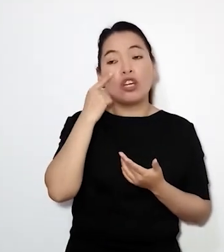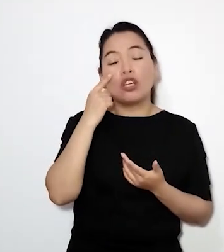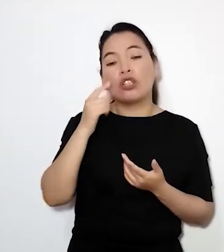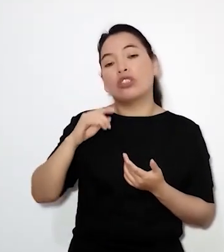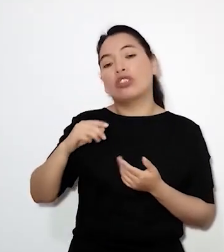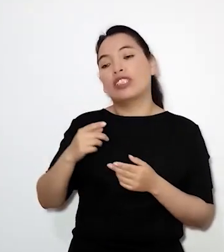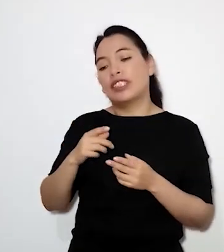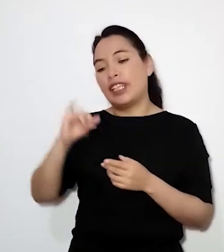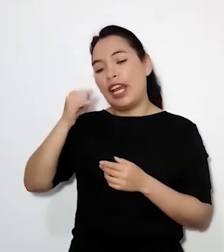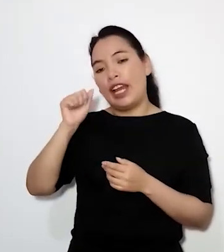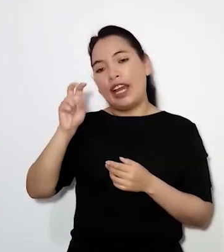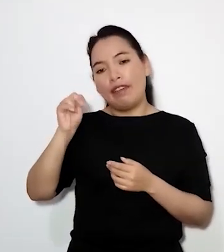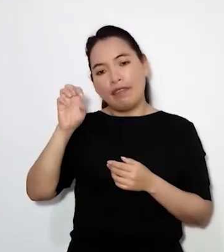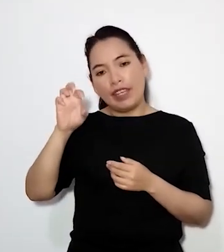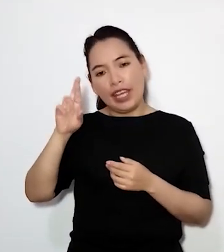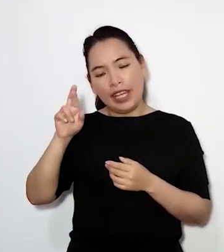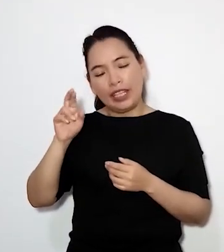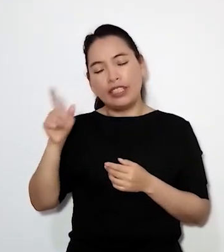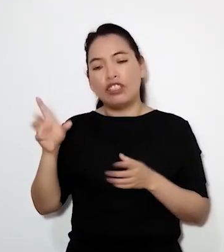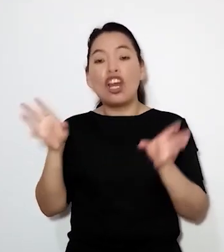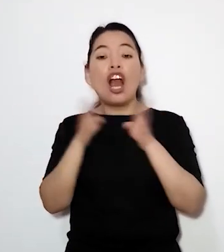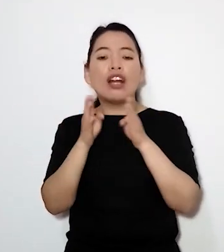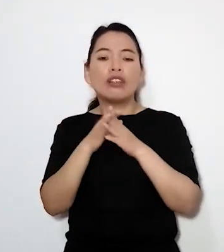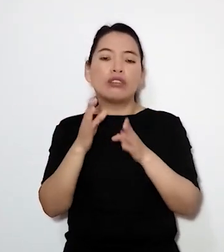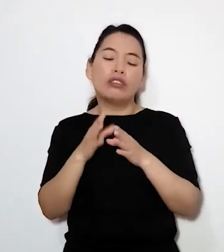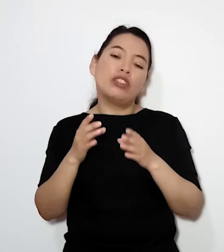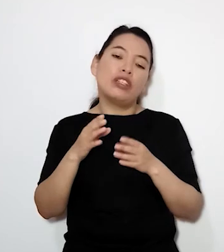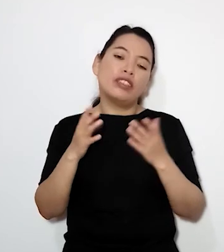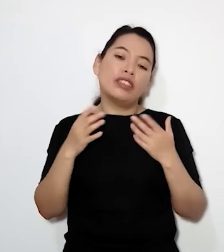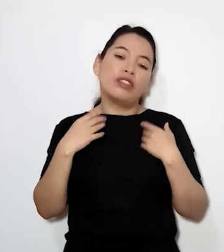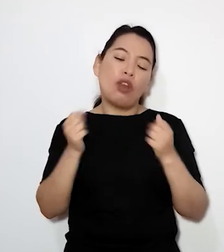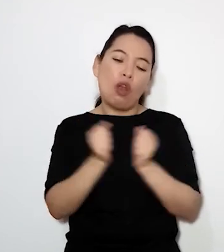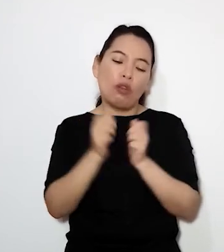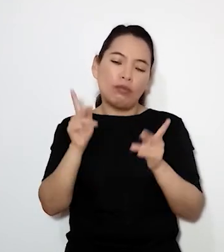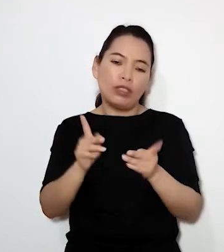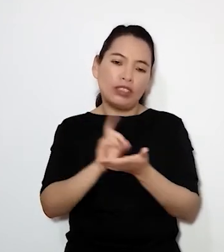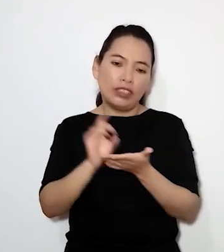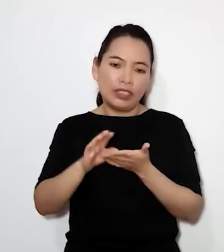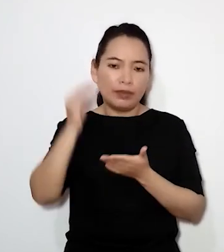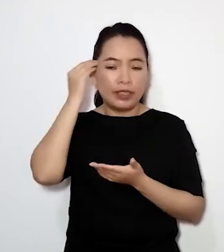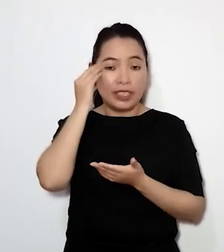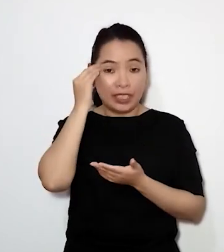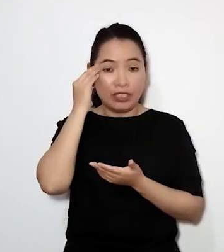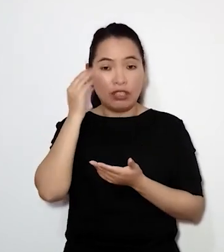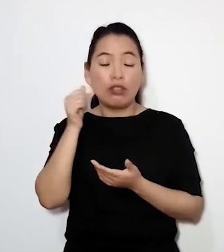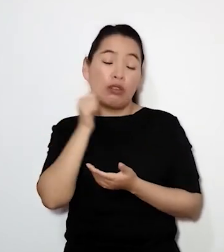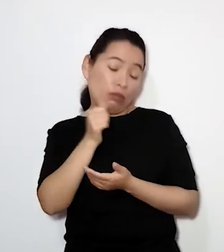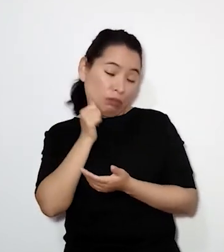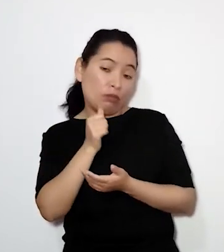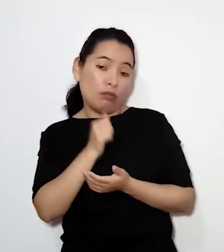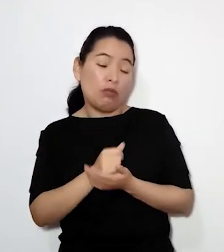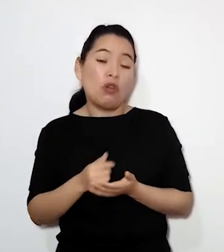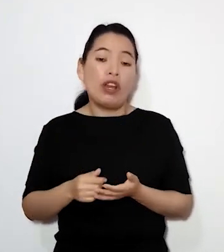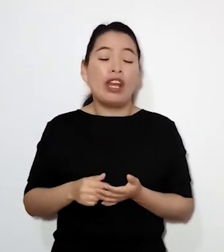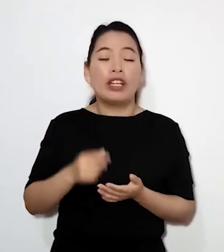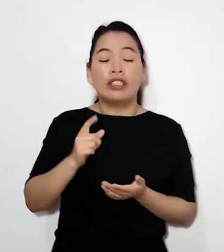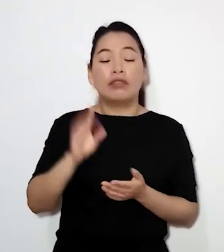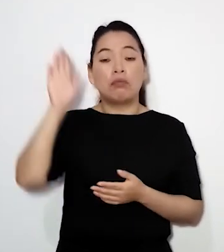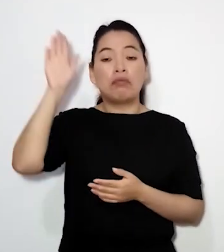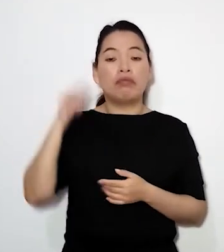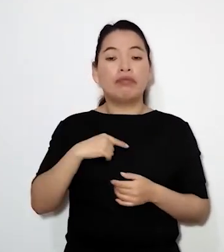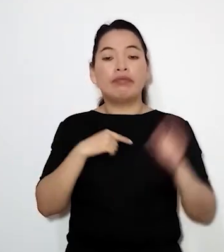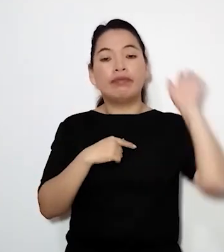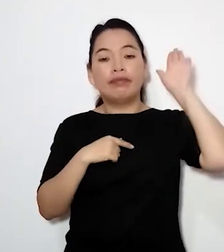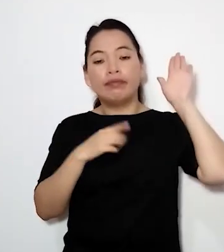con personas con discapacidad intelectual. Una mujer con discapacidad intelectual levantó la mano y dijo: me parece